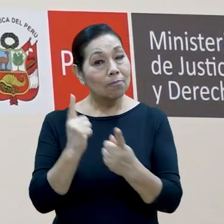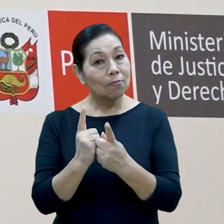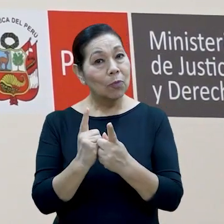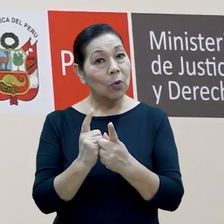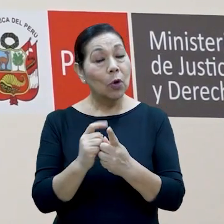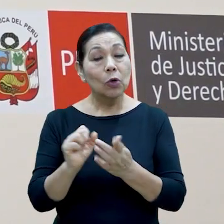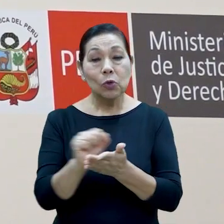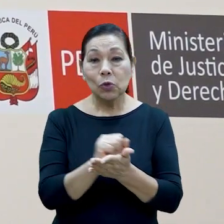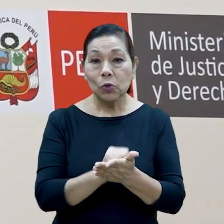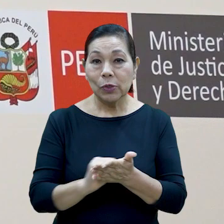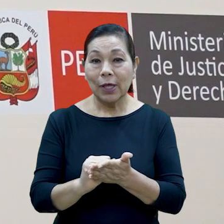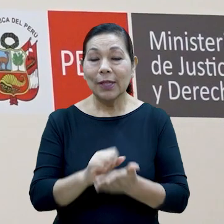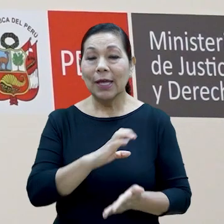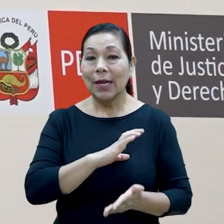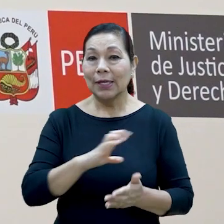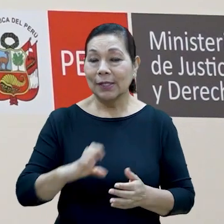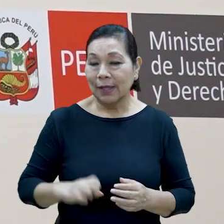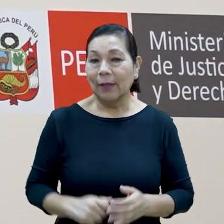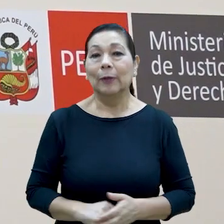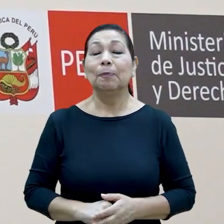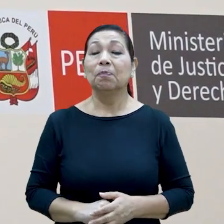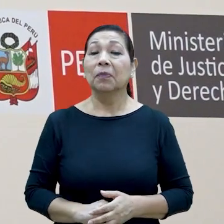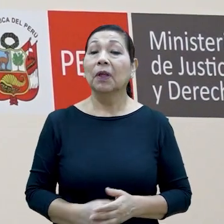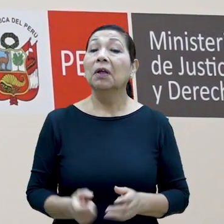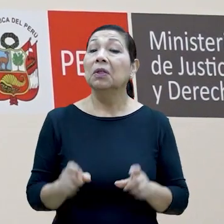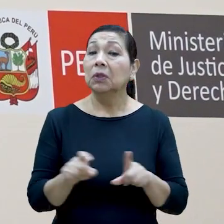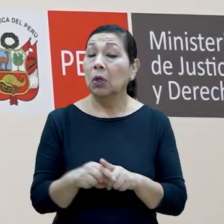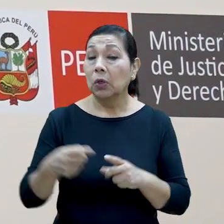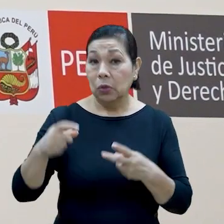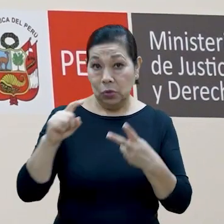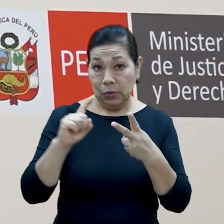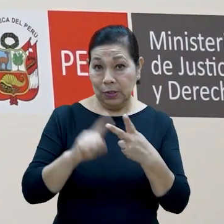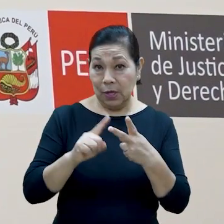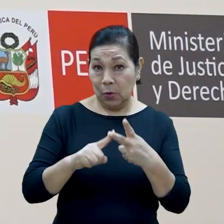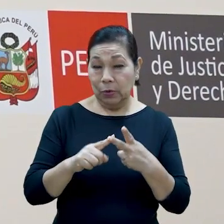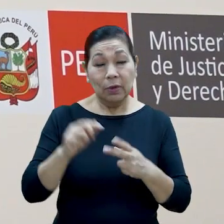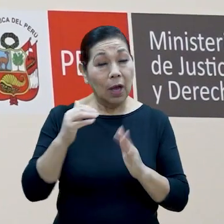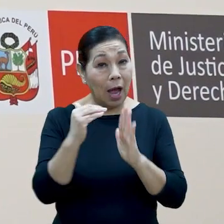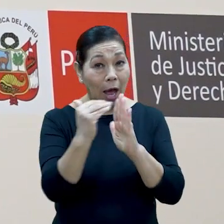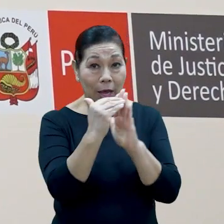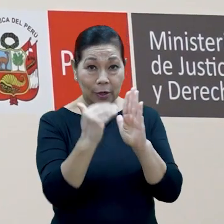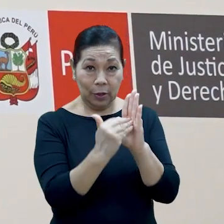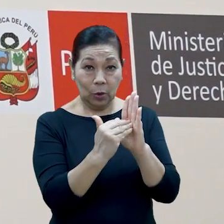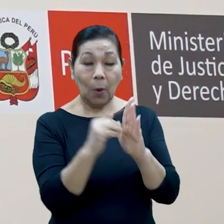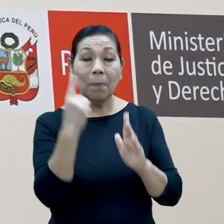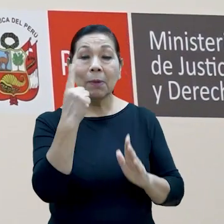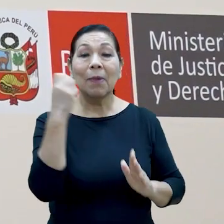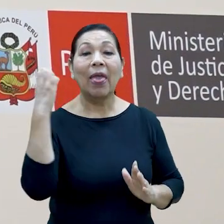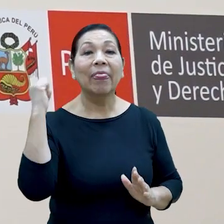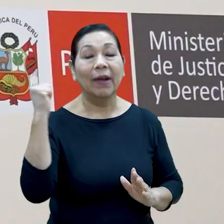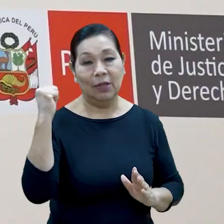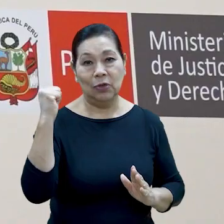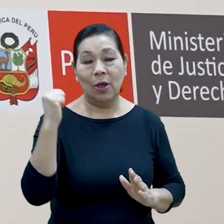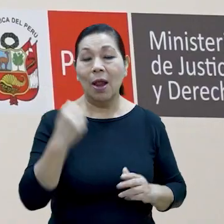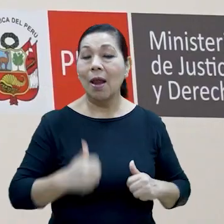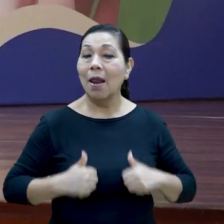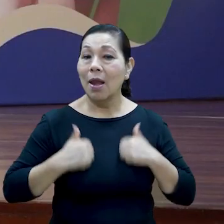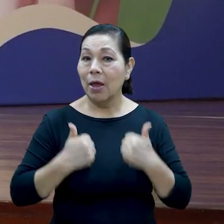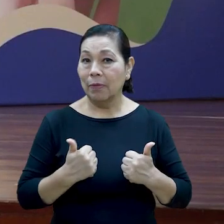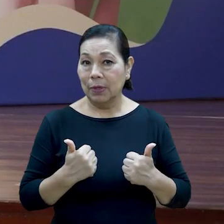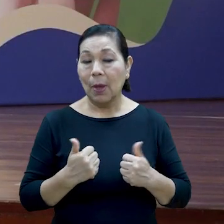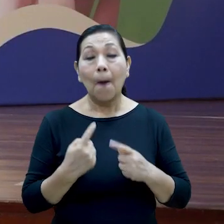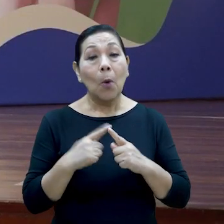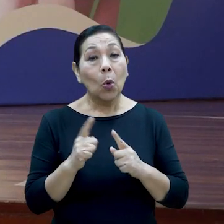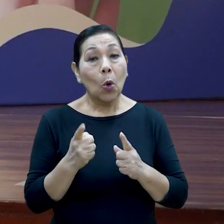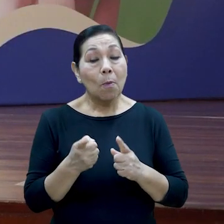fin supremo de la sociedad y del Estado, indicó. Agregó que el segundo artículo reconoce como primer derecho el de la vida e